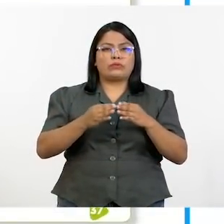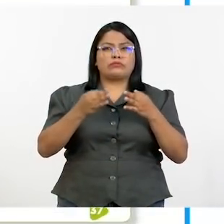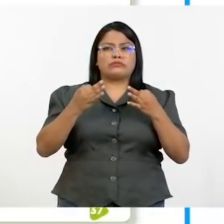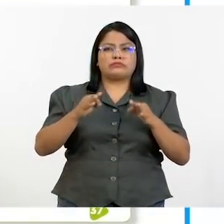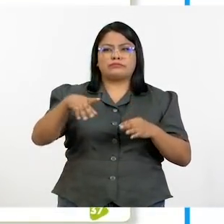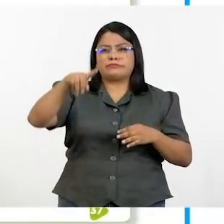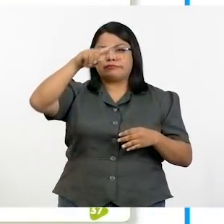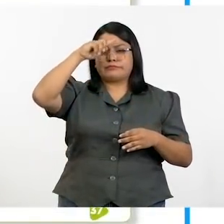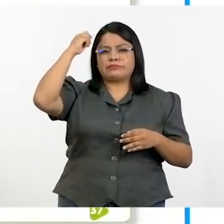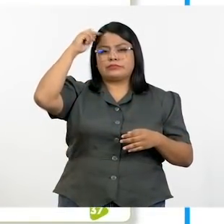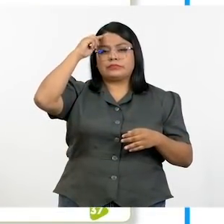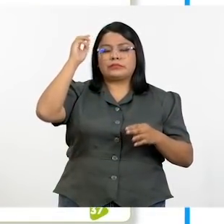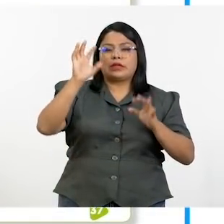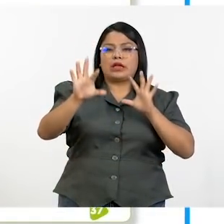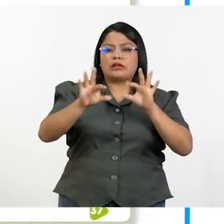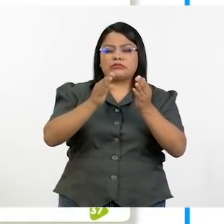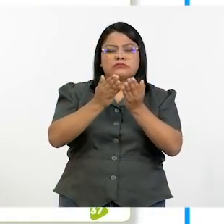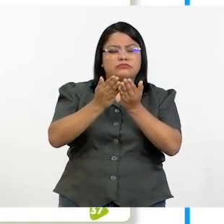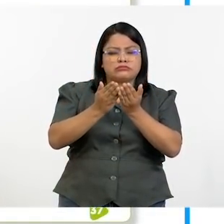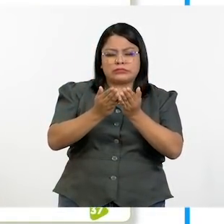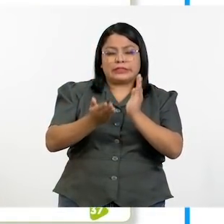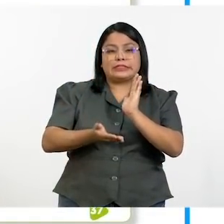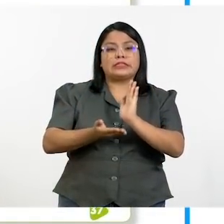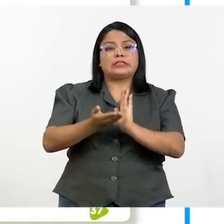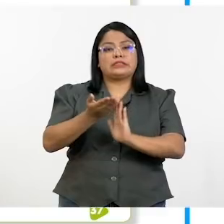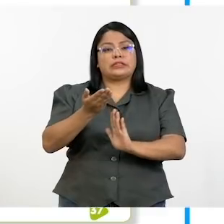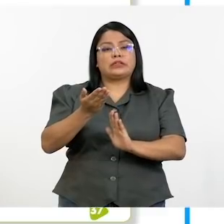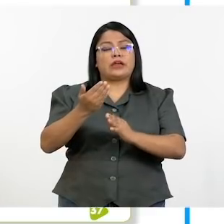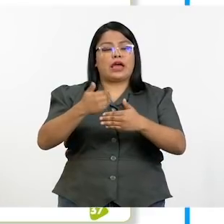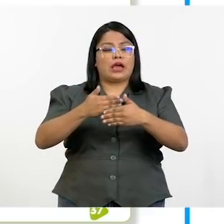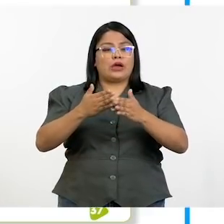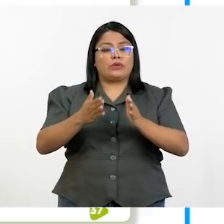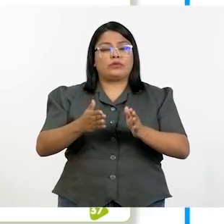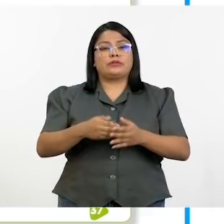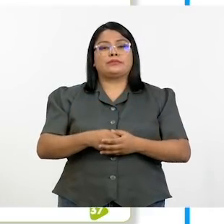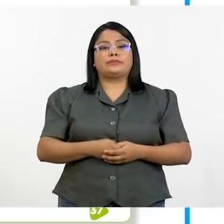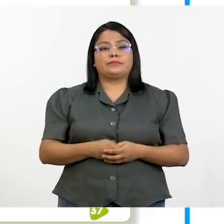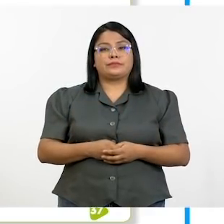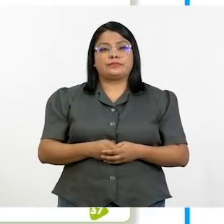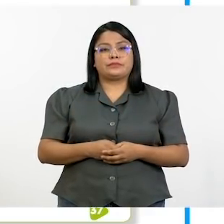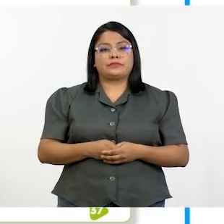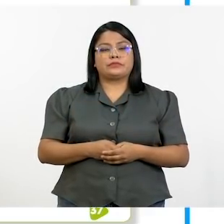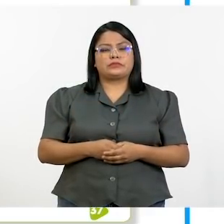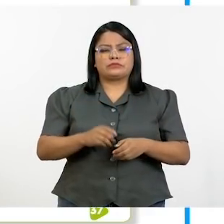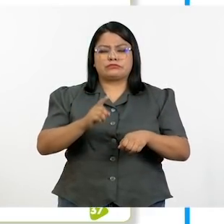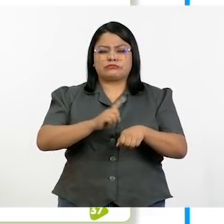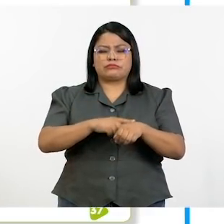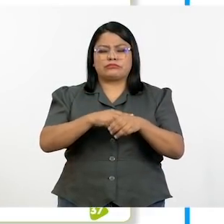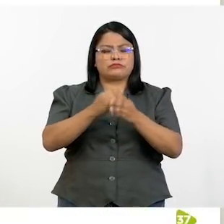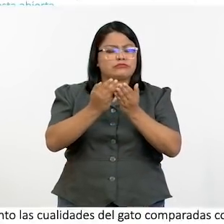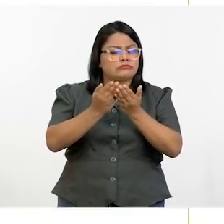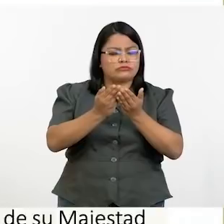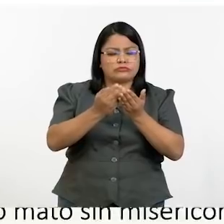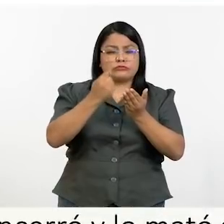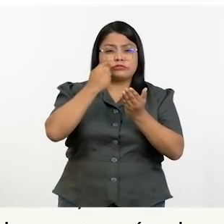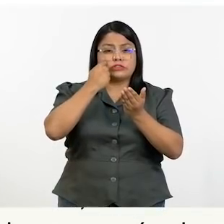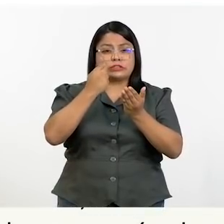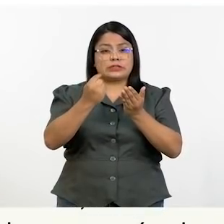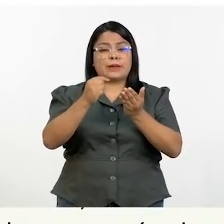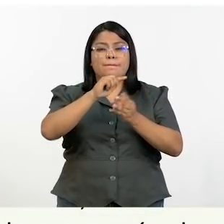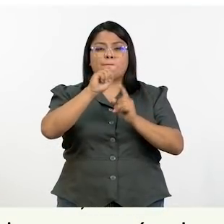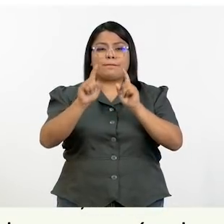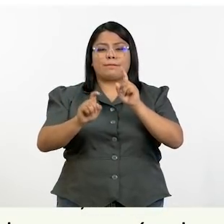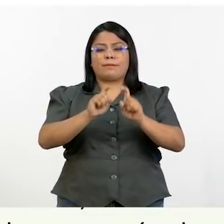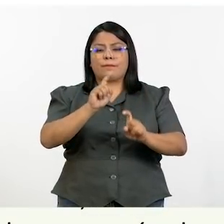la forma en que se han trabajado algunas lecturas en el desarrollo de la unidad. En cada momento de la lectura se